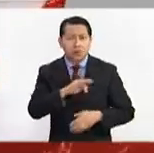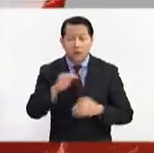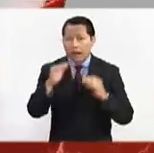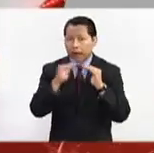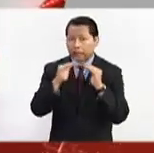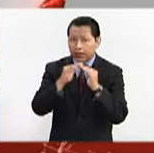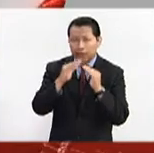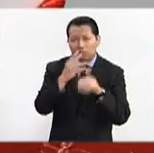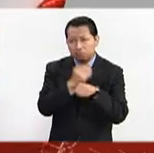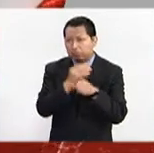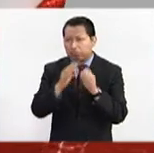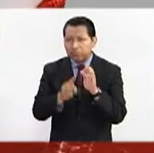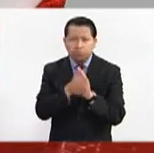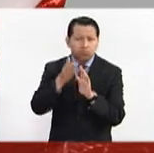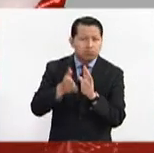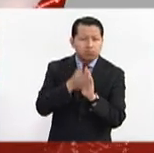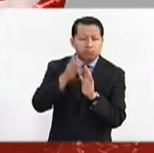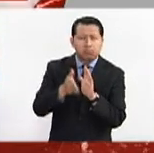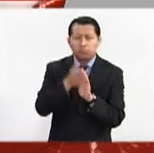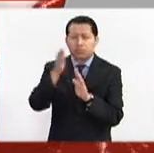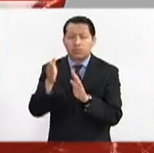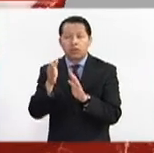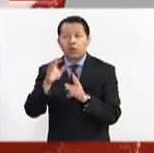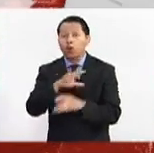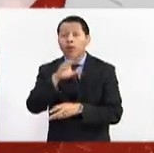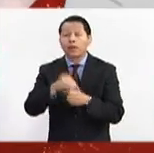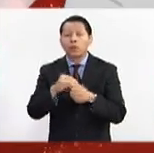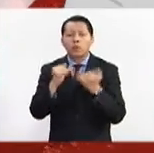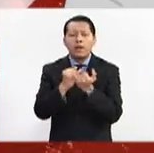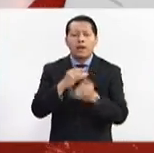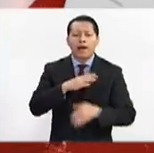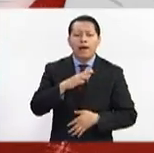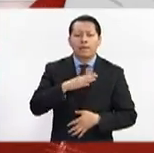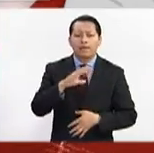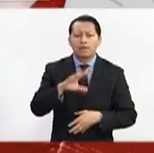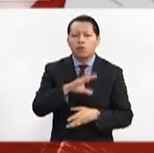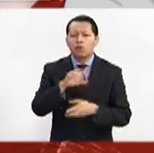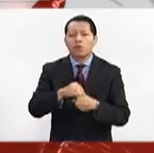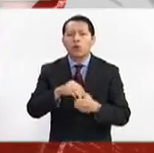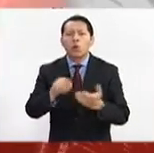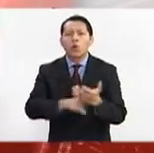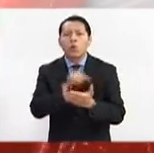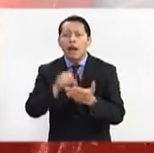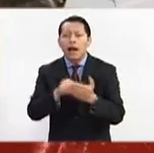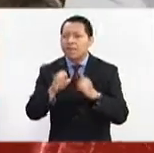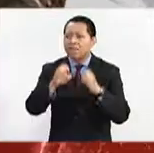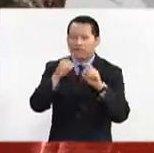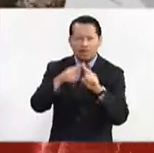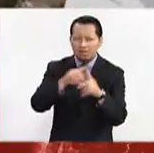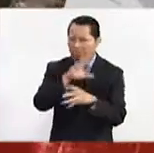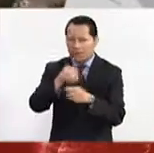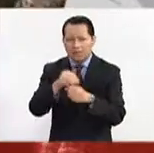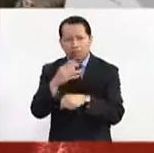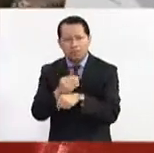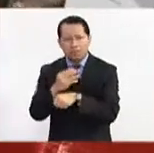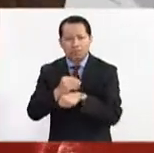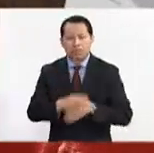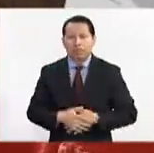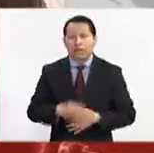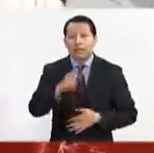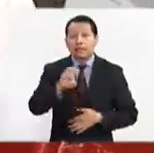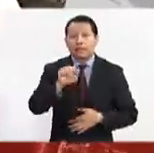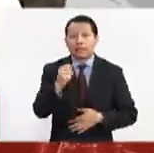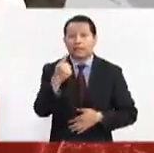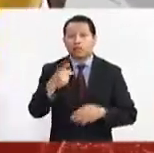vivienda, sin abandonar la reconstrucción de todas las otras espacios o edificios. Aumenta a